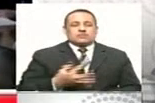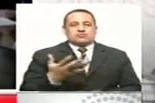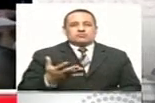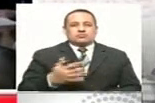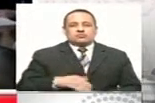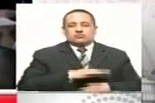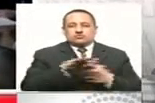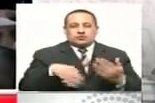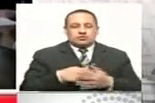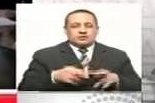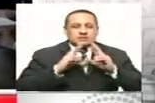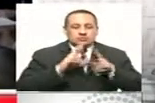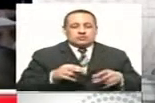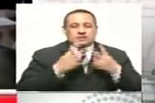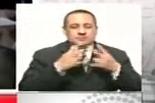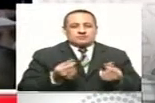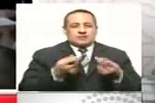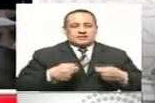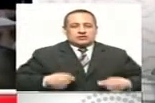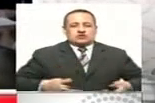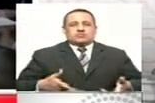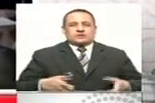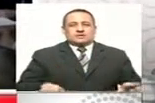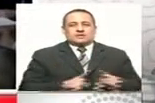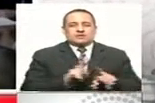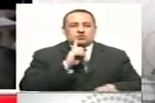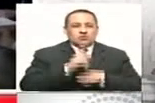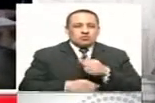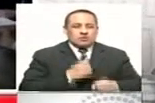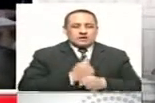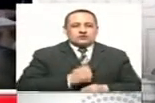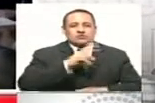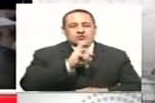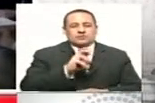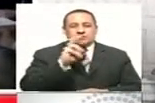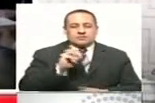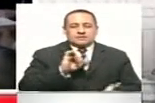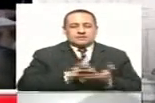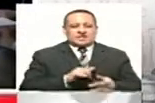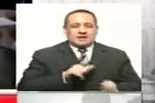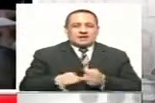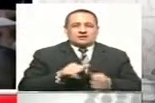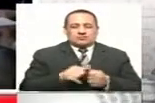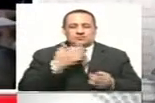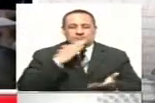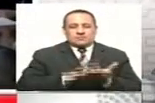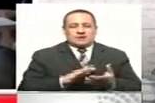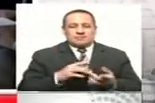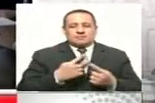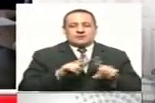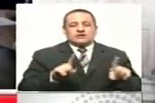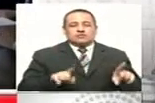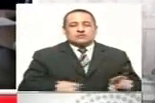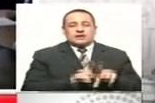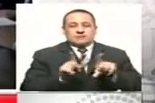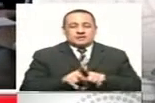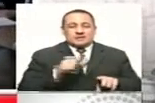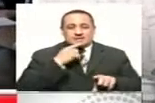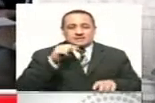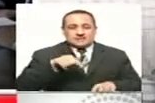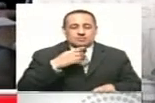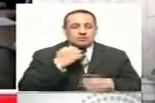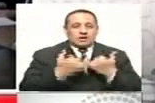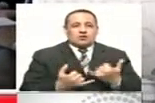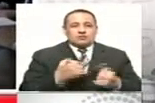o resultan sobrando. Hemos tenido un año, el 2020, que es irregular, que se debe a otros factores, pero creo que estamos